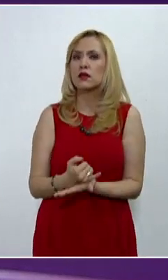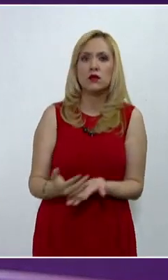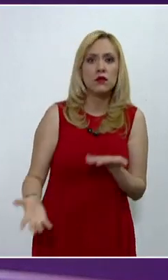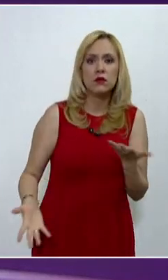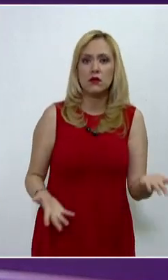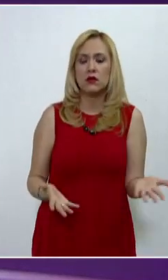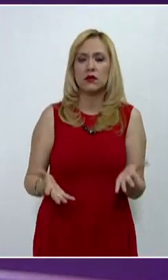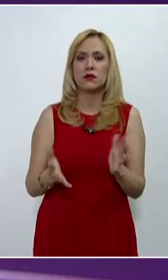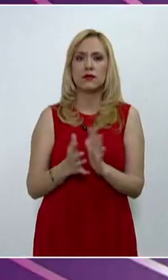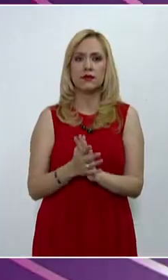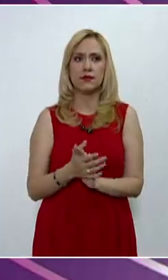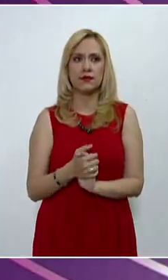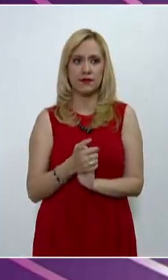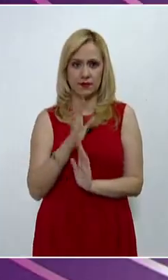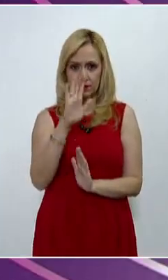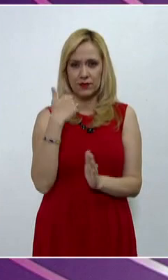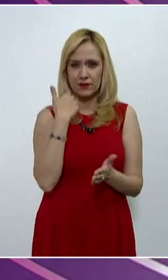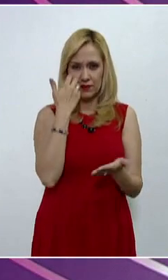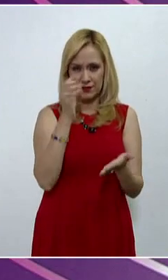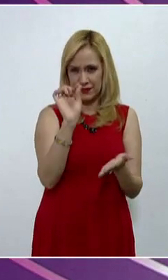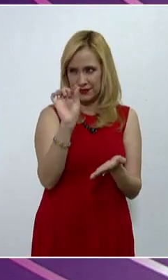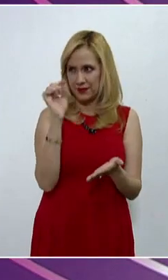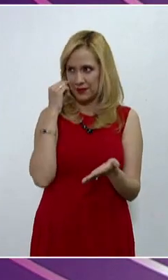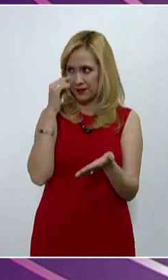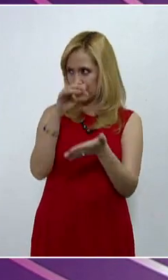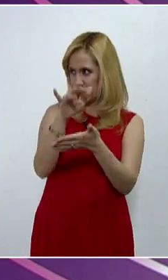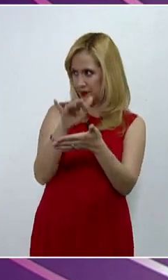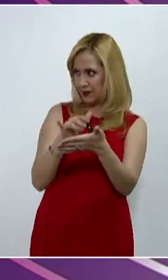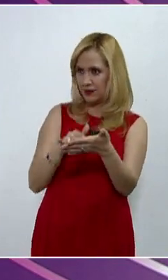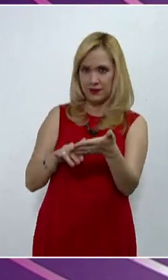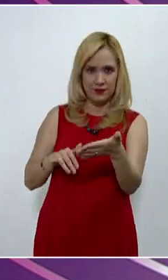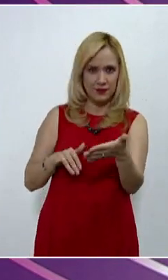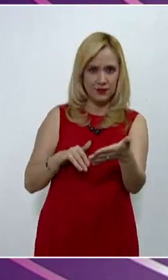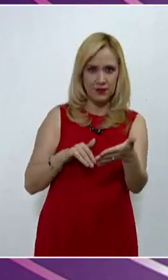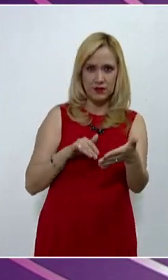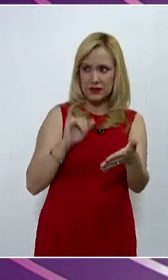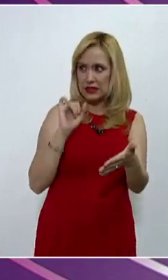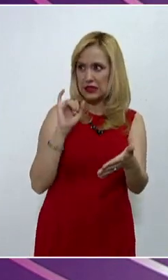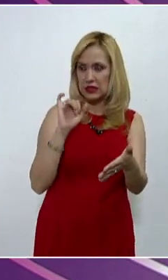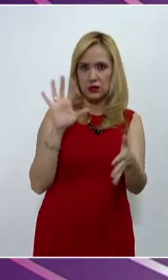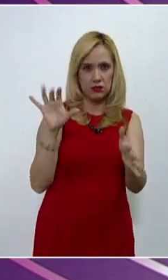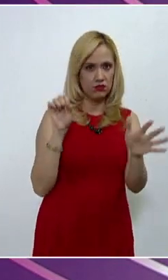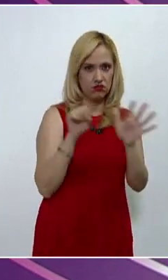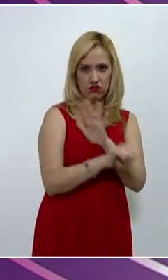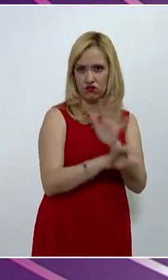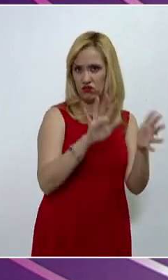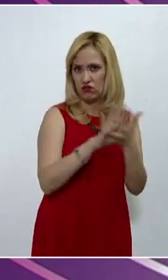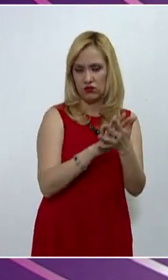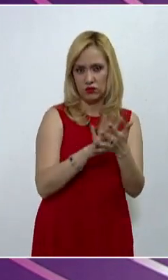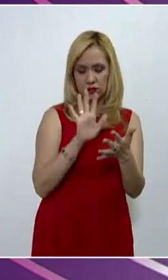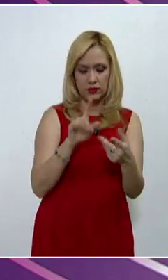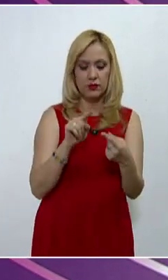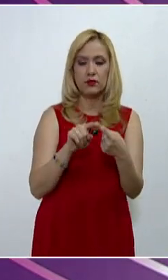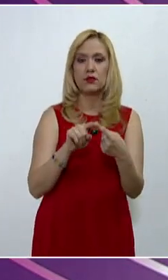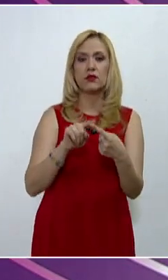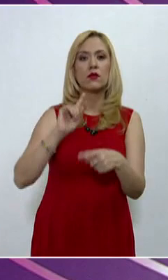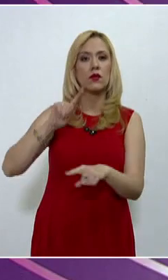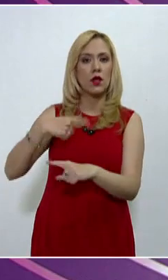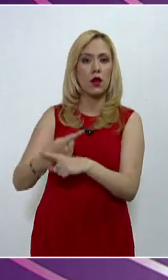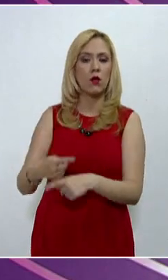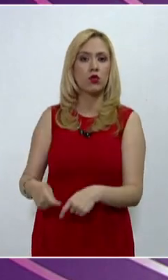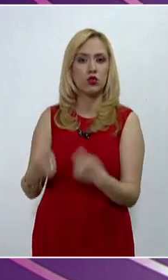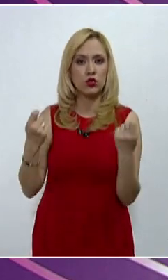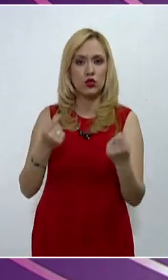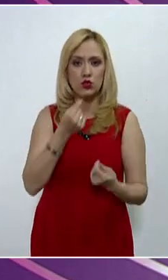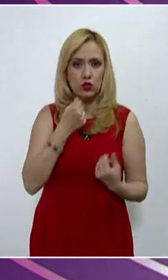tenía, perdón, si quieres leo así rápidamente los delitos, ¿no? Que sí son bastante. Casos de abuso, violencia sexual